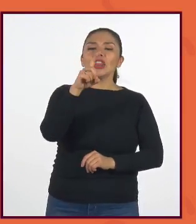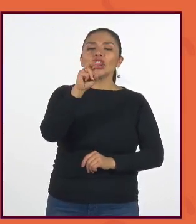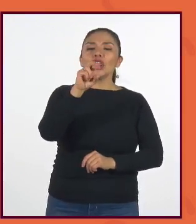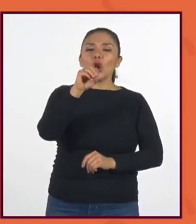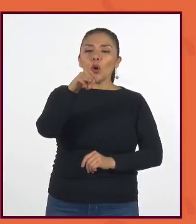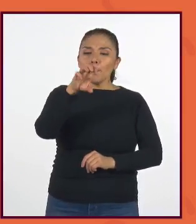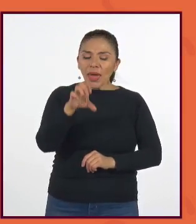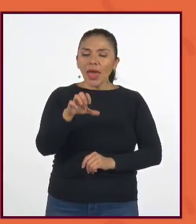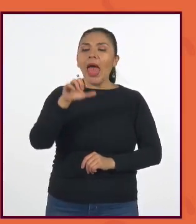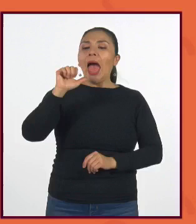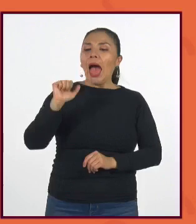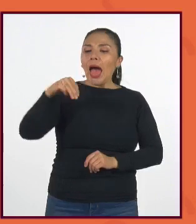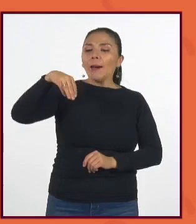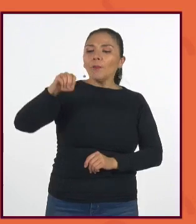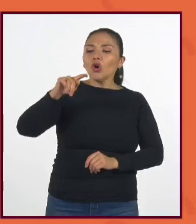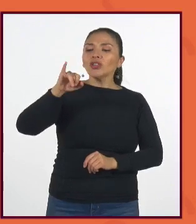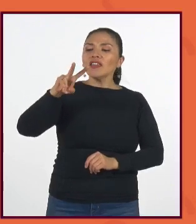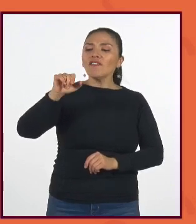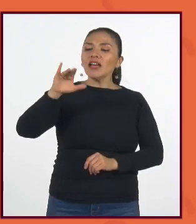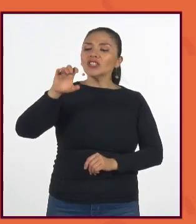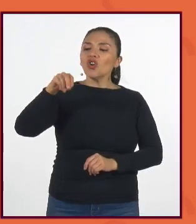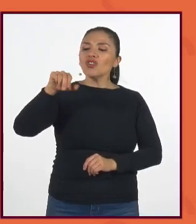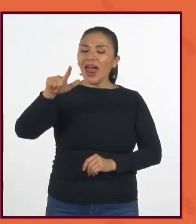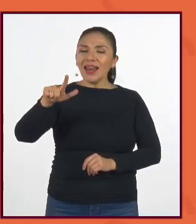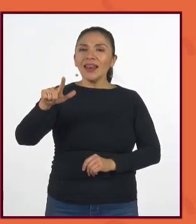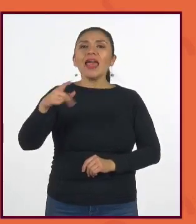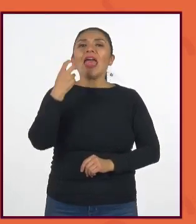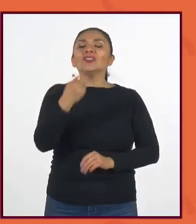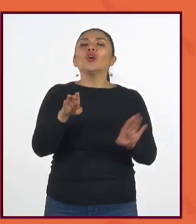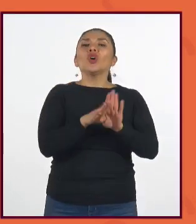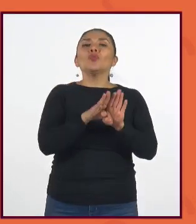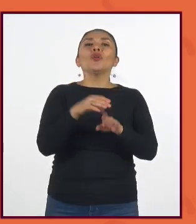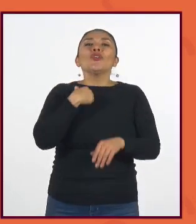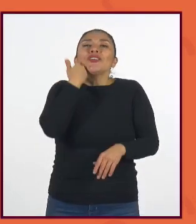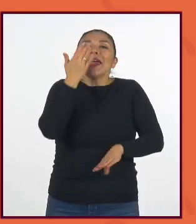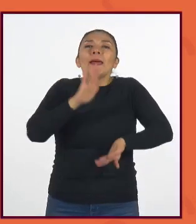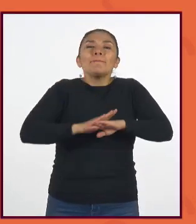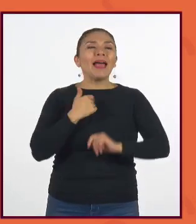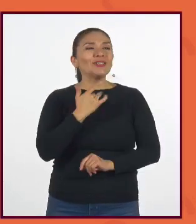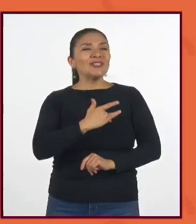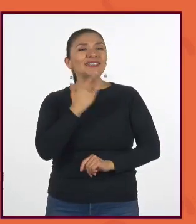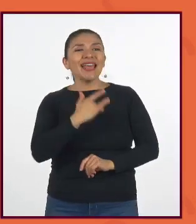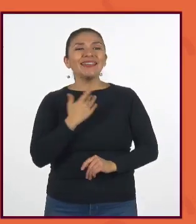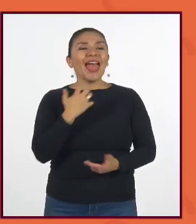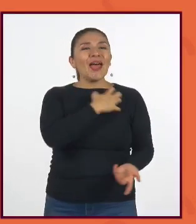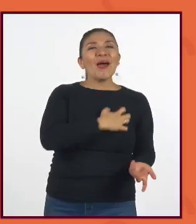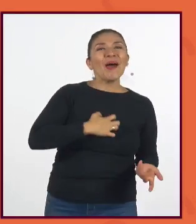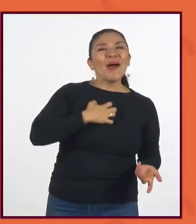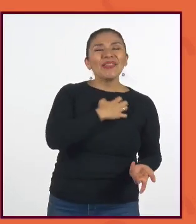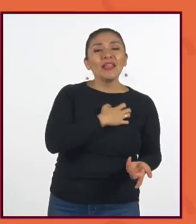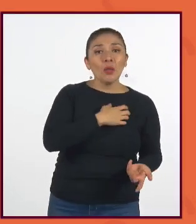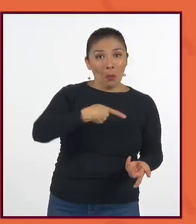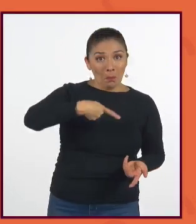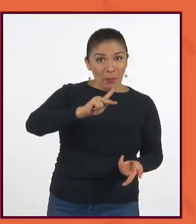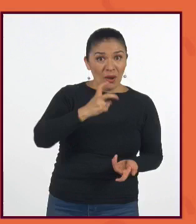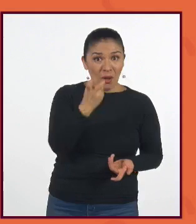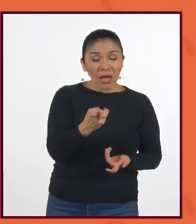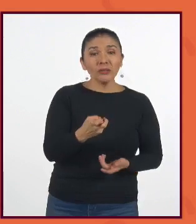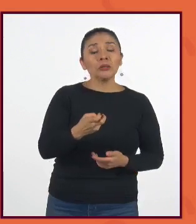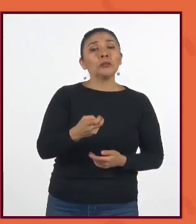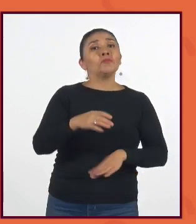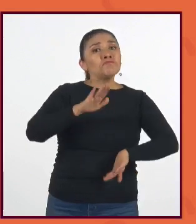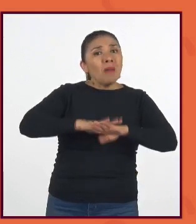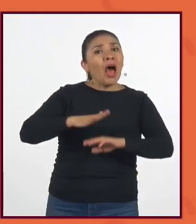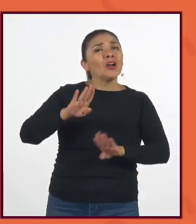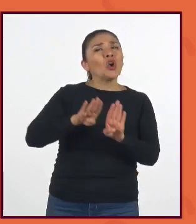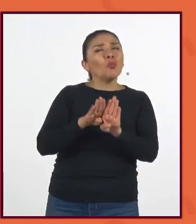algo que empezó como intentando mejorar el estado de ánimo, termina empeorándolo químicamente a tu cerebro y causando